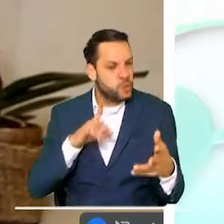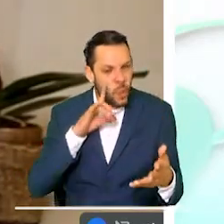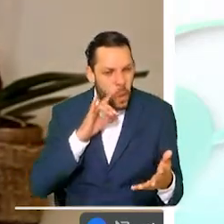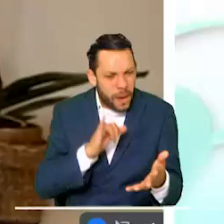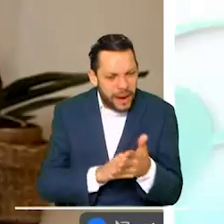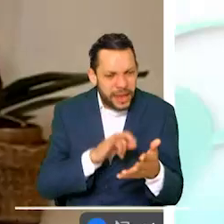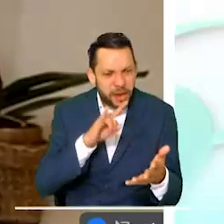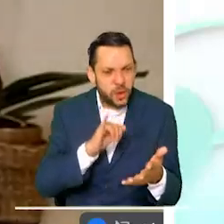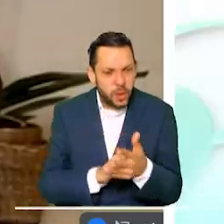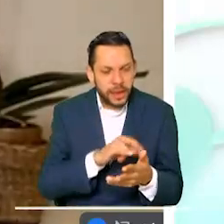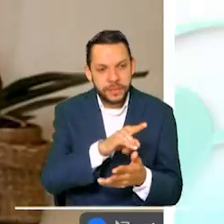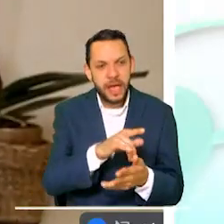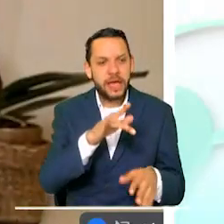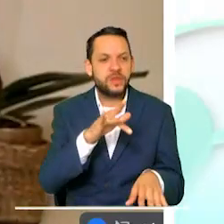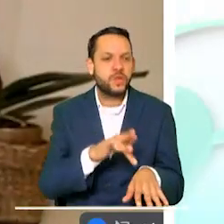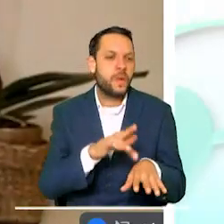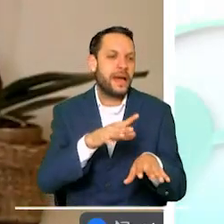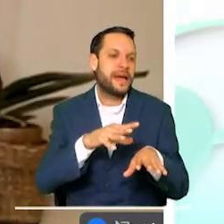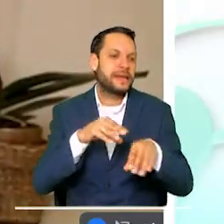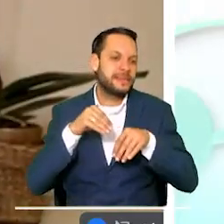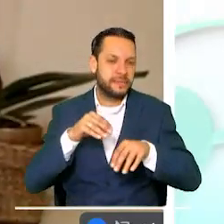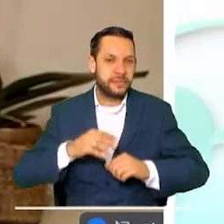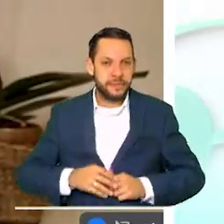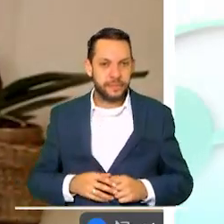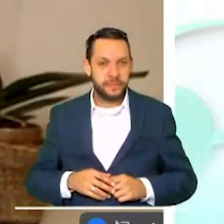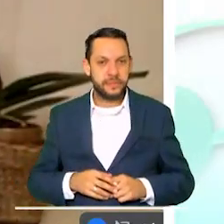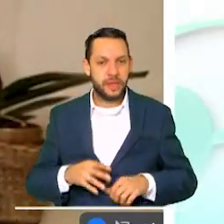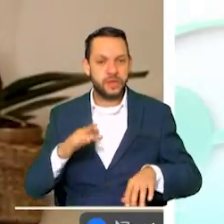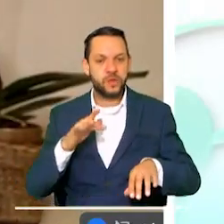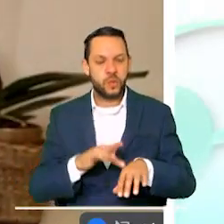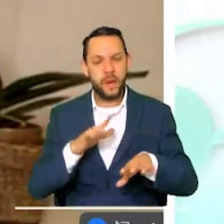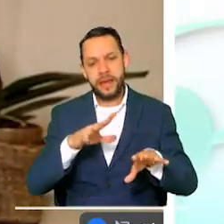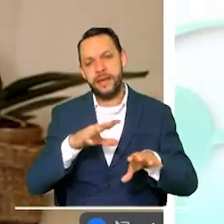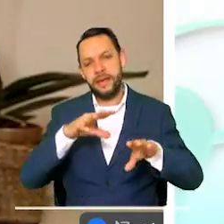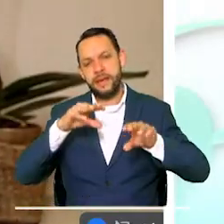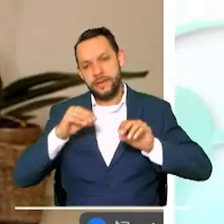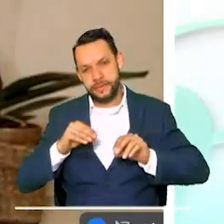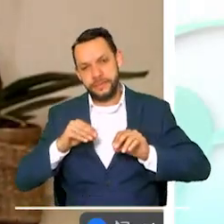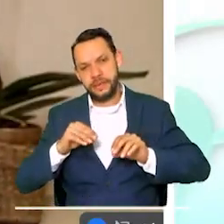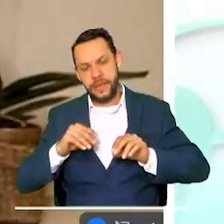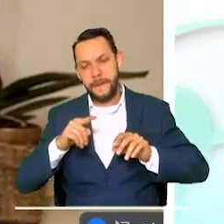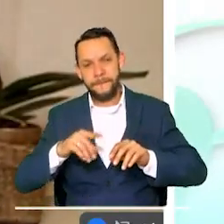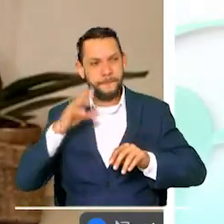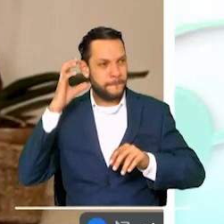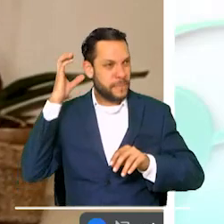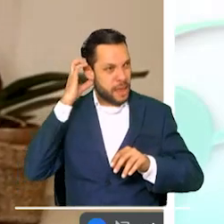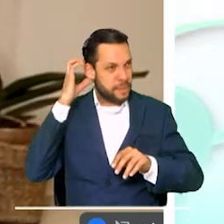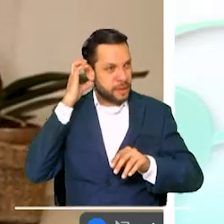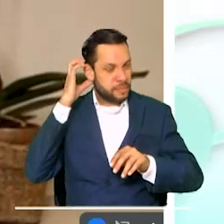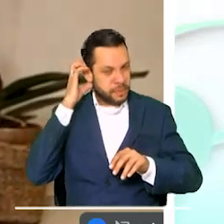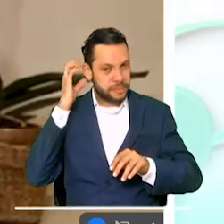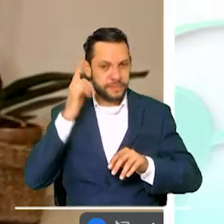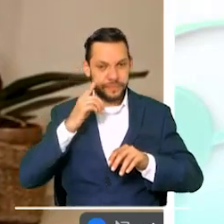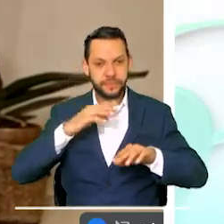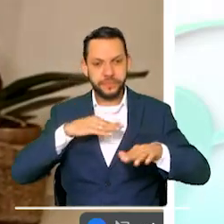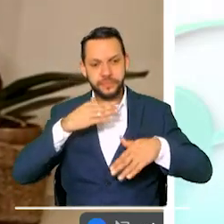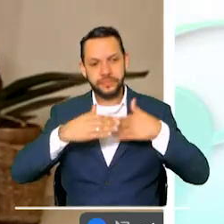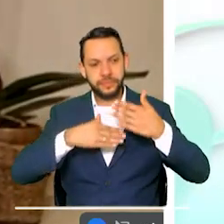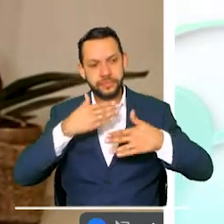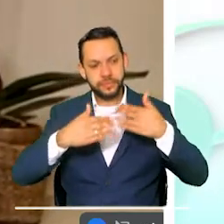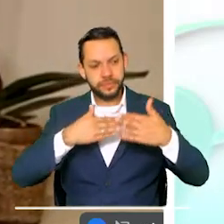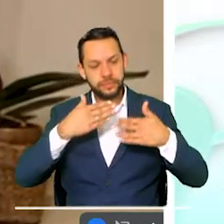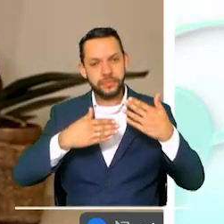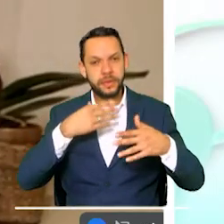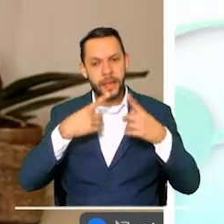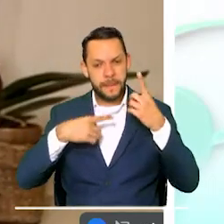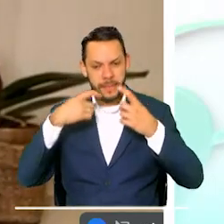tocó resignarse. Es como le tocó. El nivel que tiene la mente en la resistencia es que genera